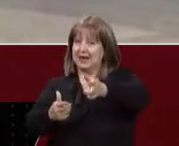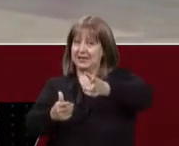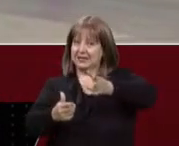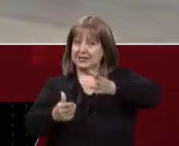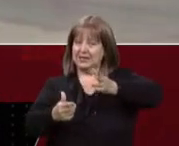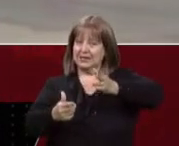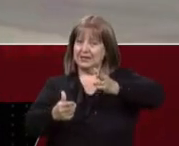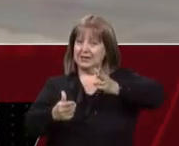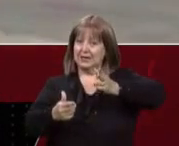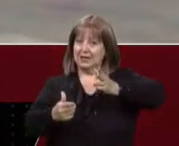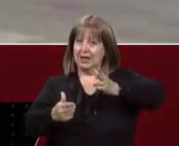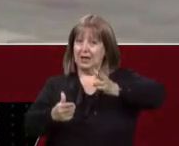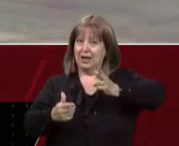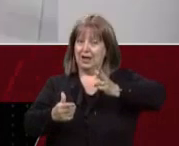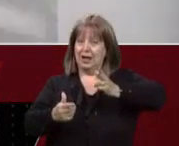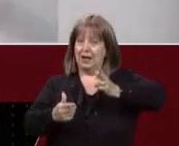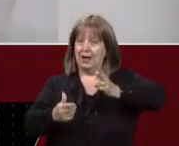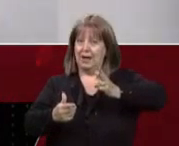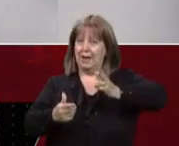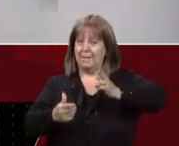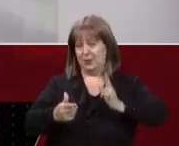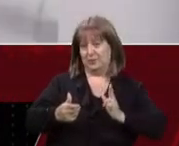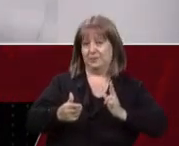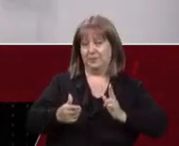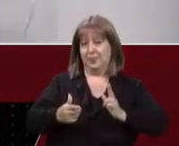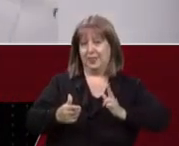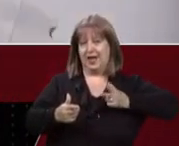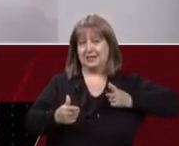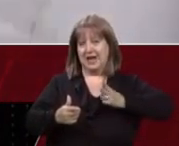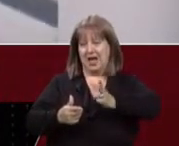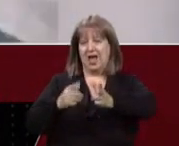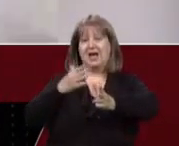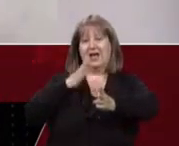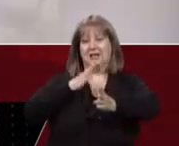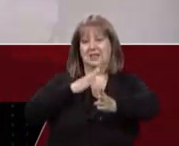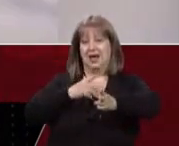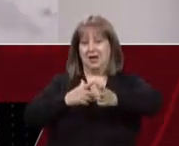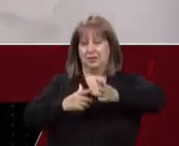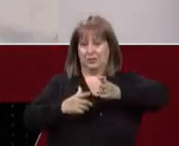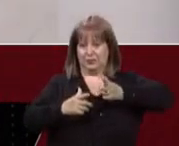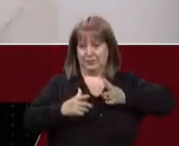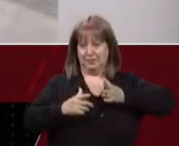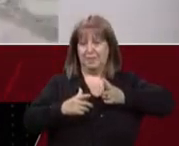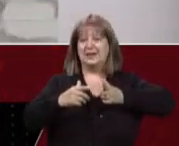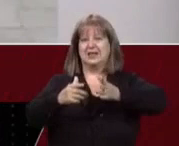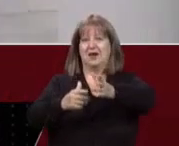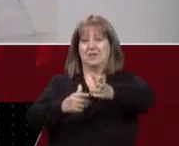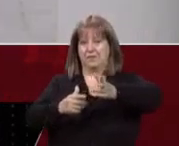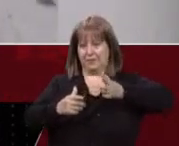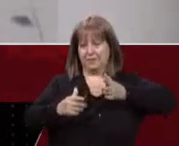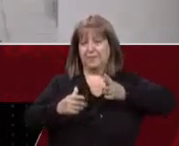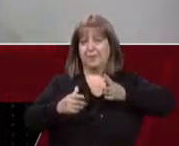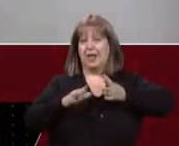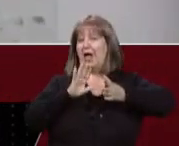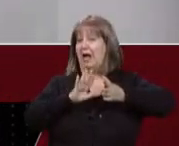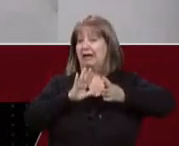justamente en la posición que ustedes ven adentro de la casa prácticamente adentro de una de las viviendas ahí